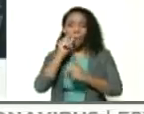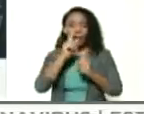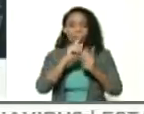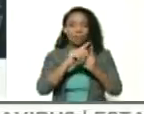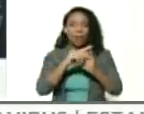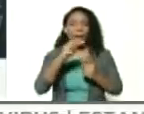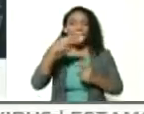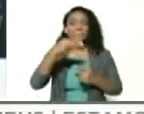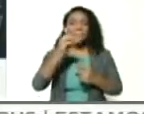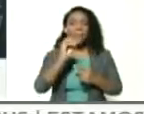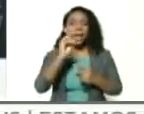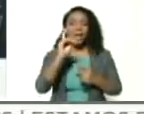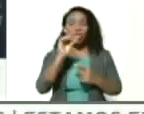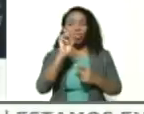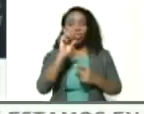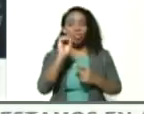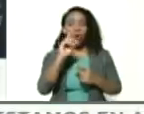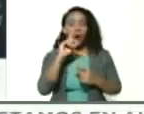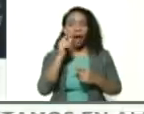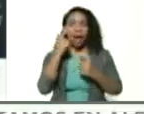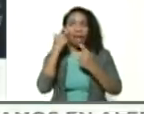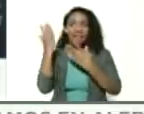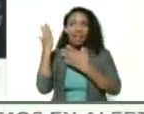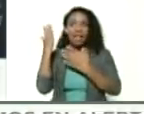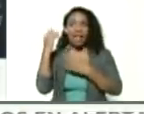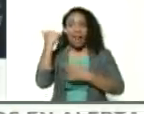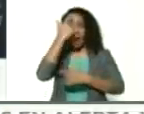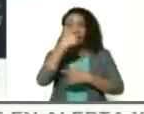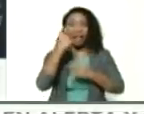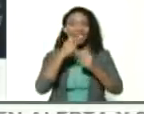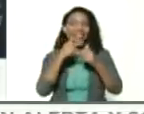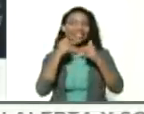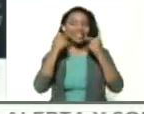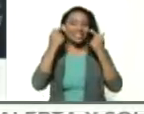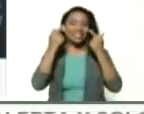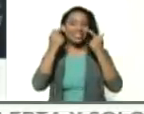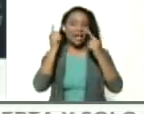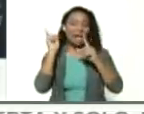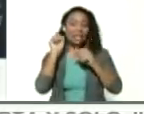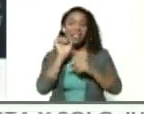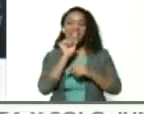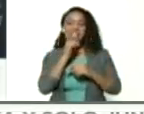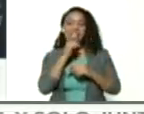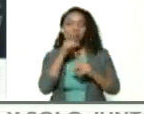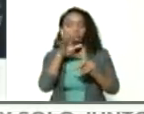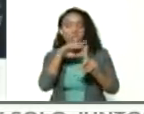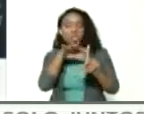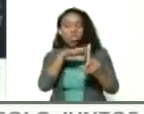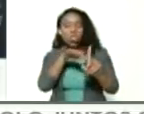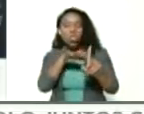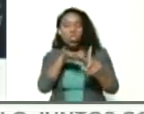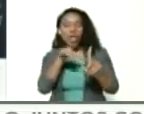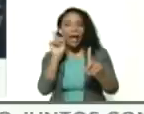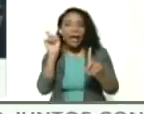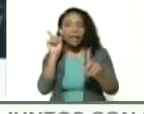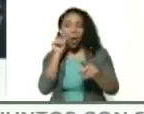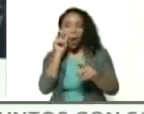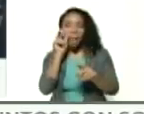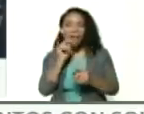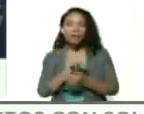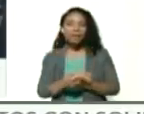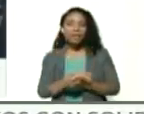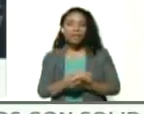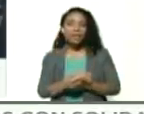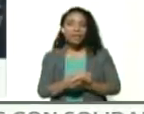ya ungido. Ustedes le ven la cara, la sonrisa de ungido. Viejito perverso, bien perverso de Fede Cámara. Fede